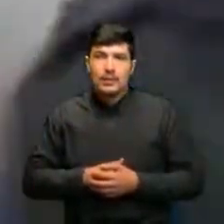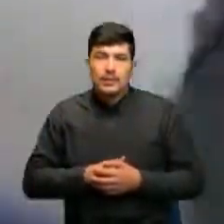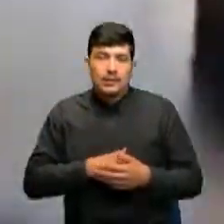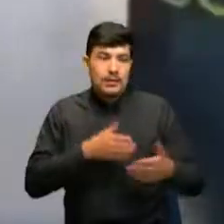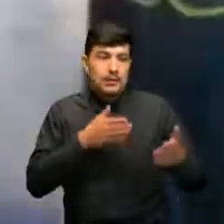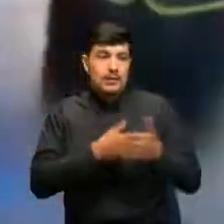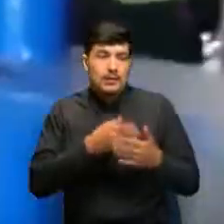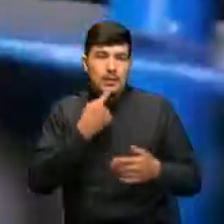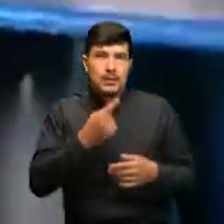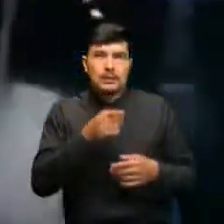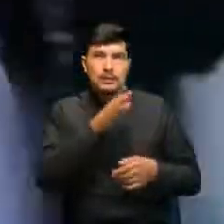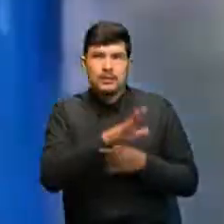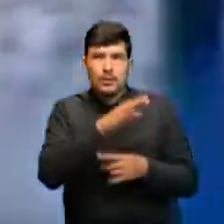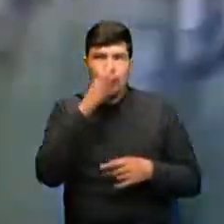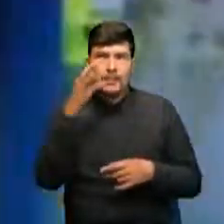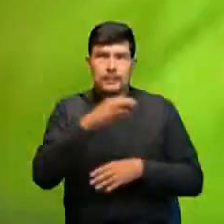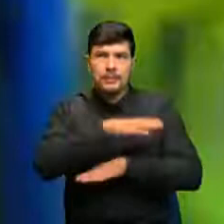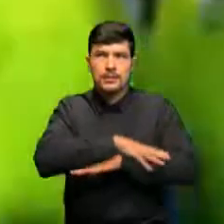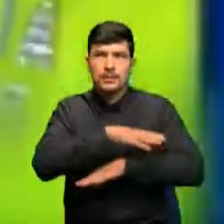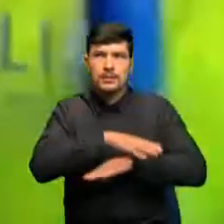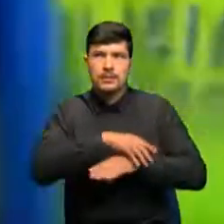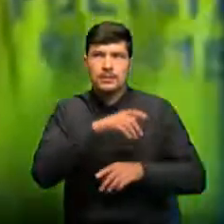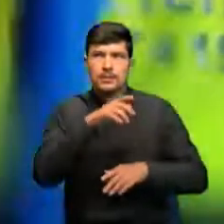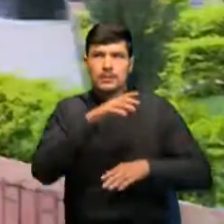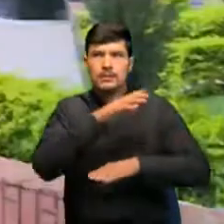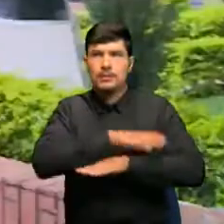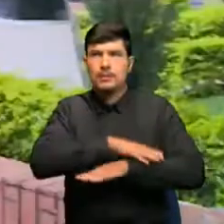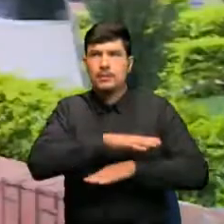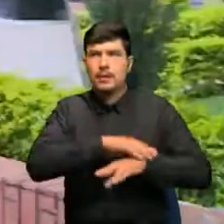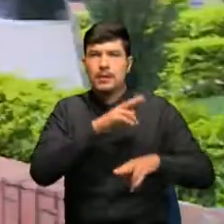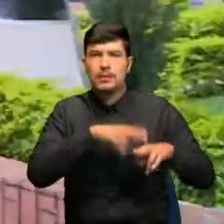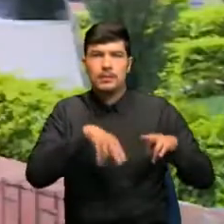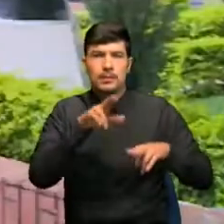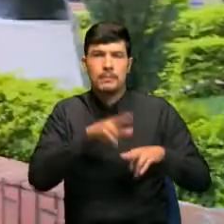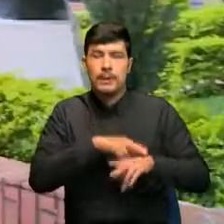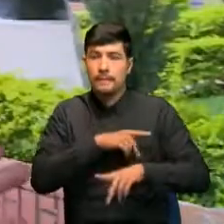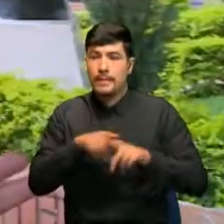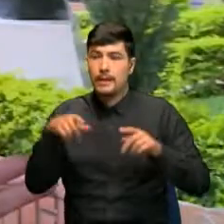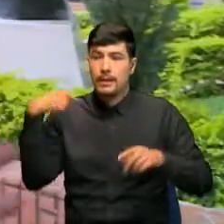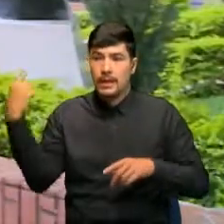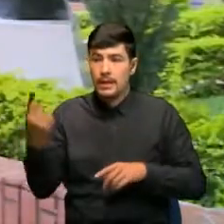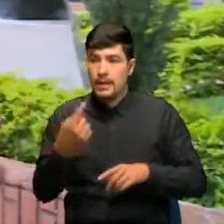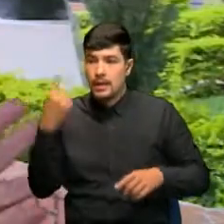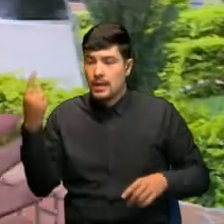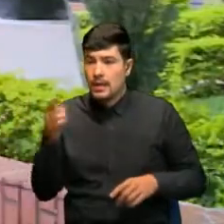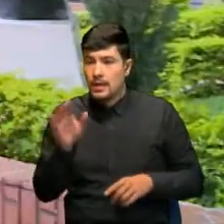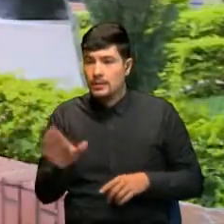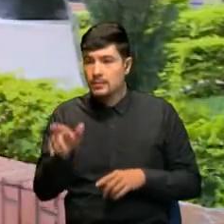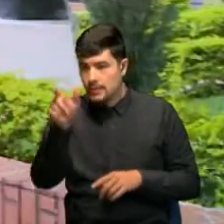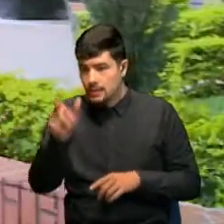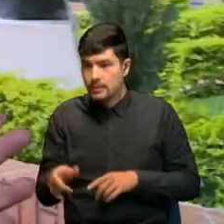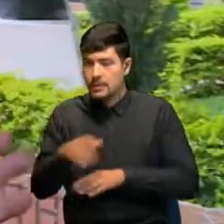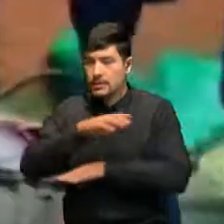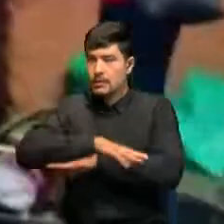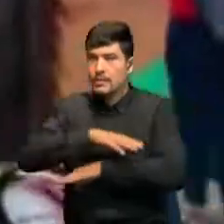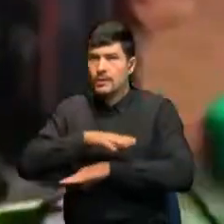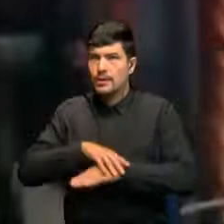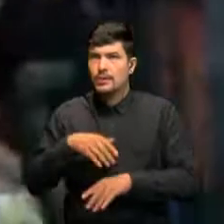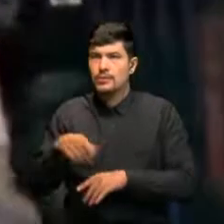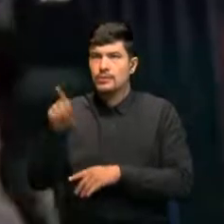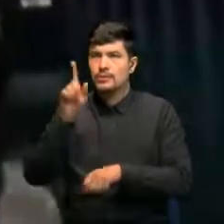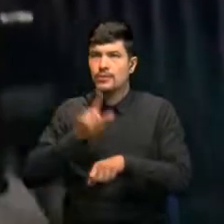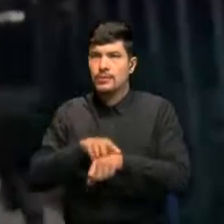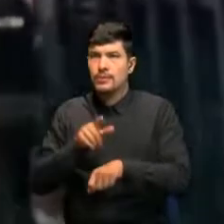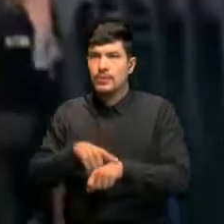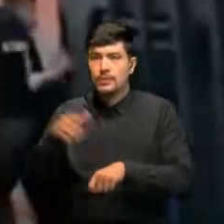se comporta como una persona normal. De manera general y pues por cómo se comportó durante el momento desde que se